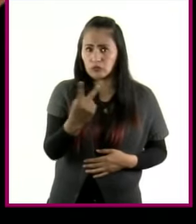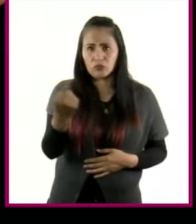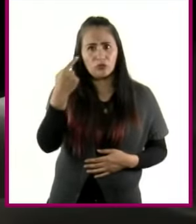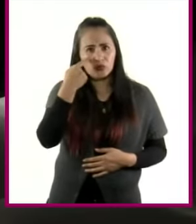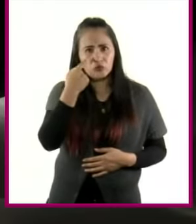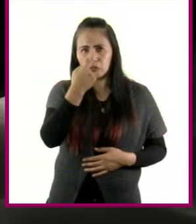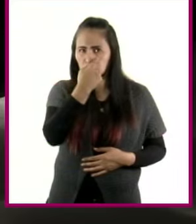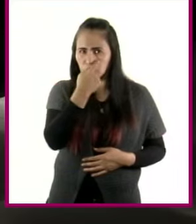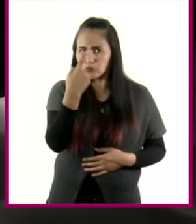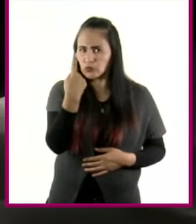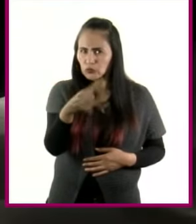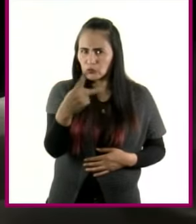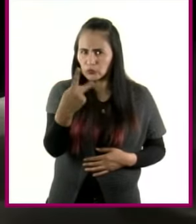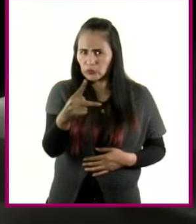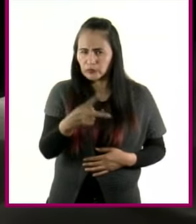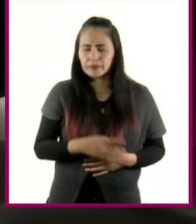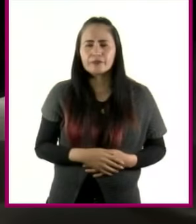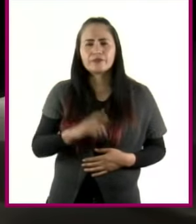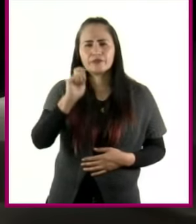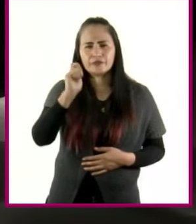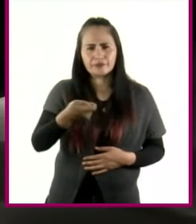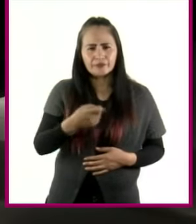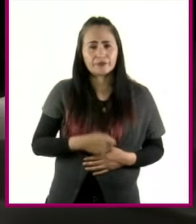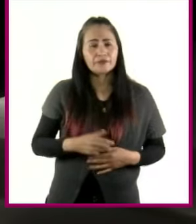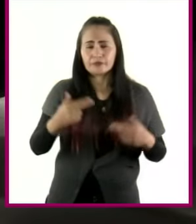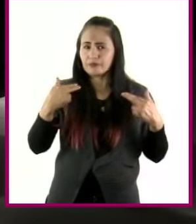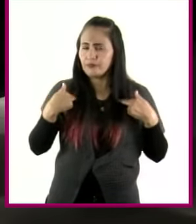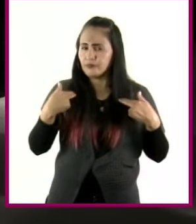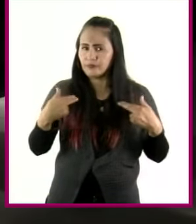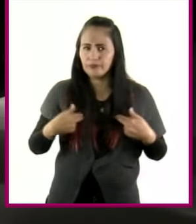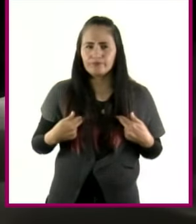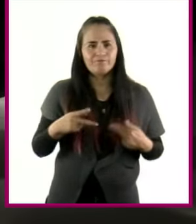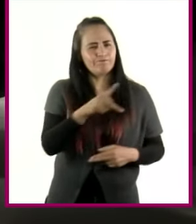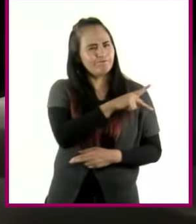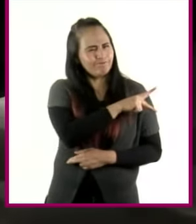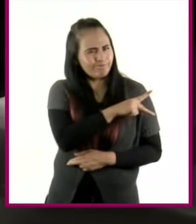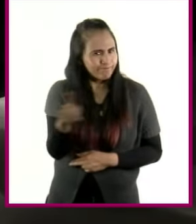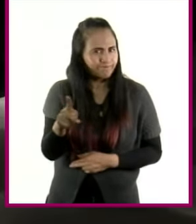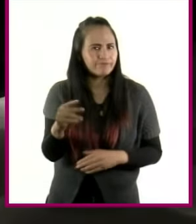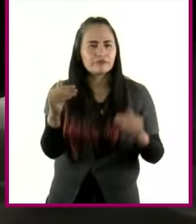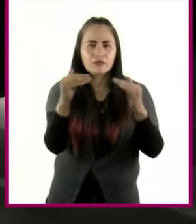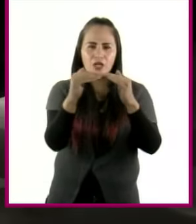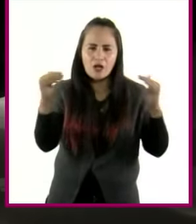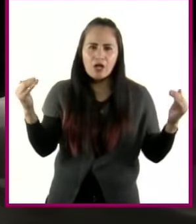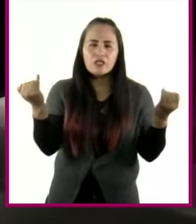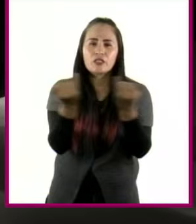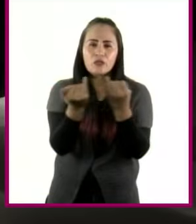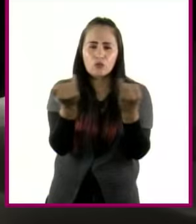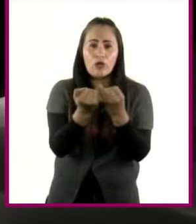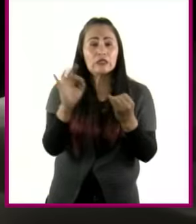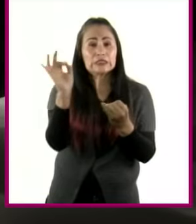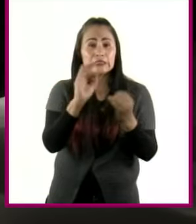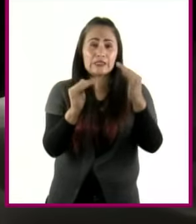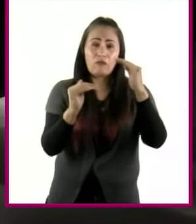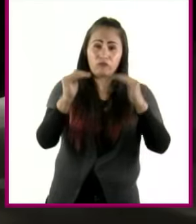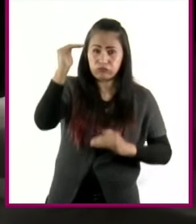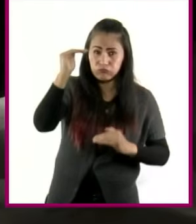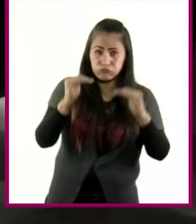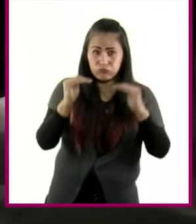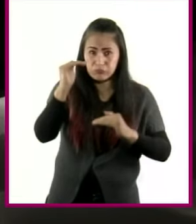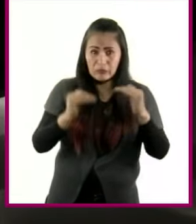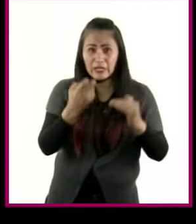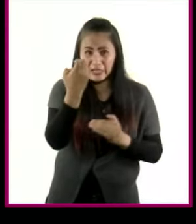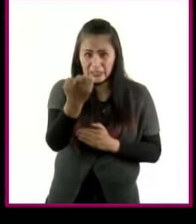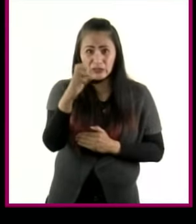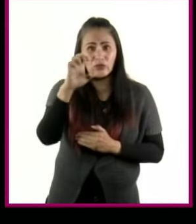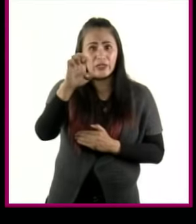posición. Consideran que todos los seres humanos somos iguales, pues suponer lo contrario trae implicaciones poco